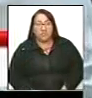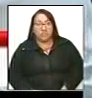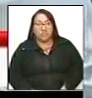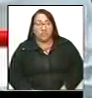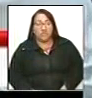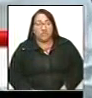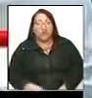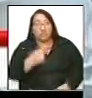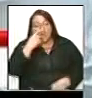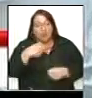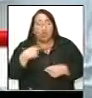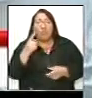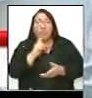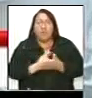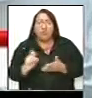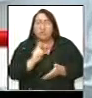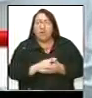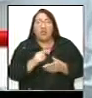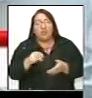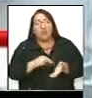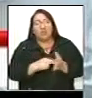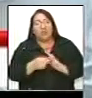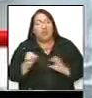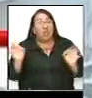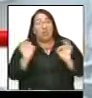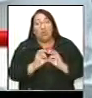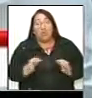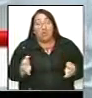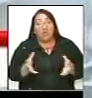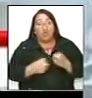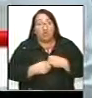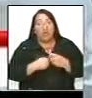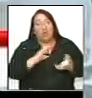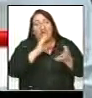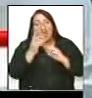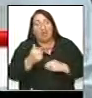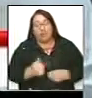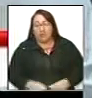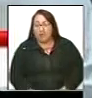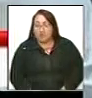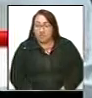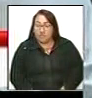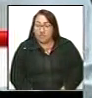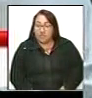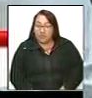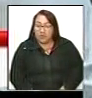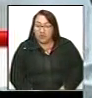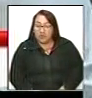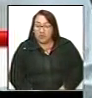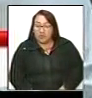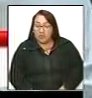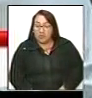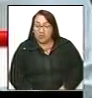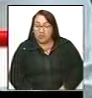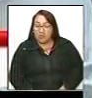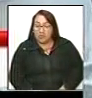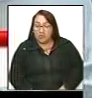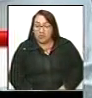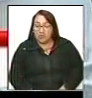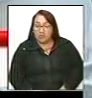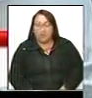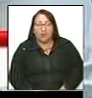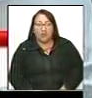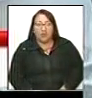o algo así pero ya eso significa que nunca toman ese cambio para un sistema más grande entonces nosotros ya tenemos